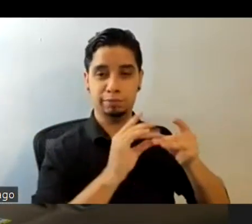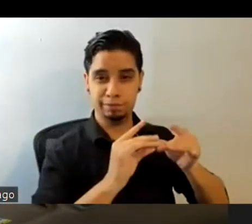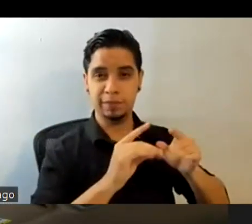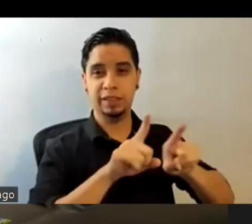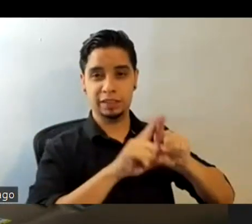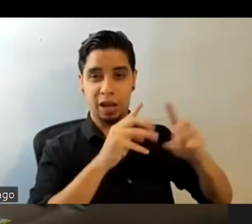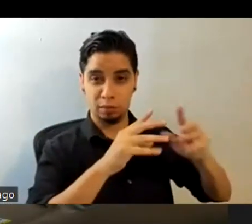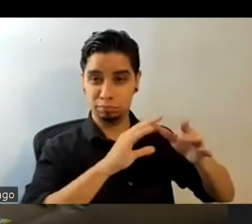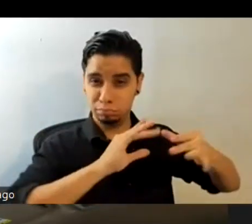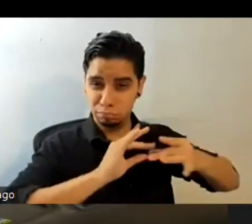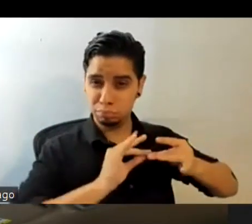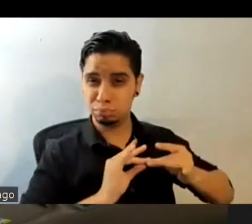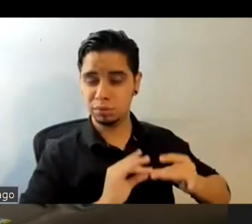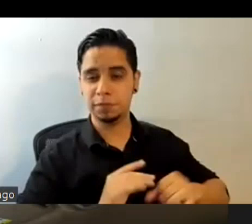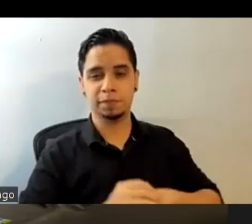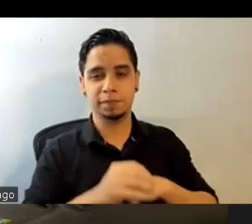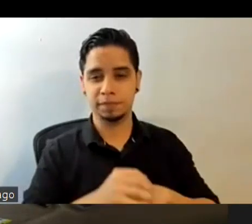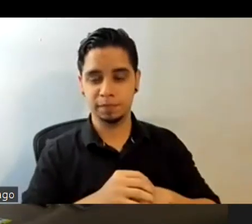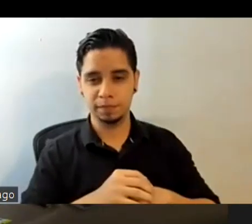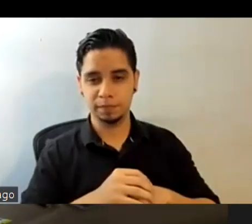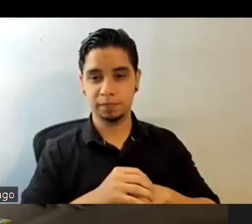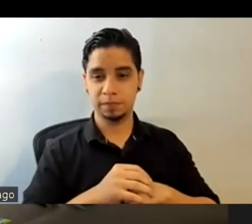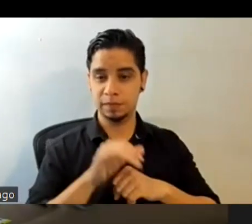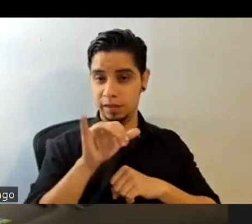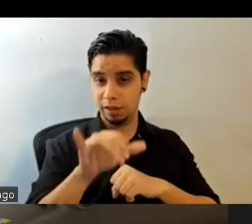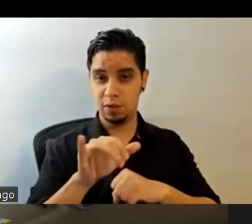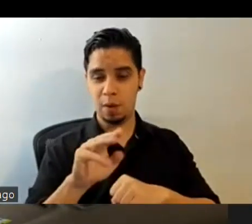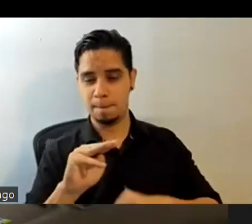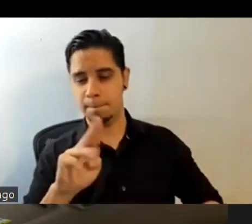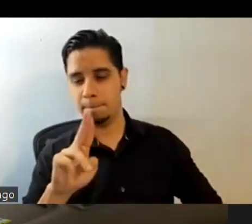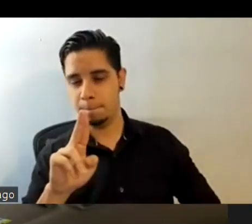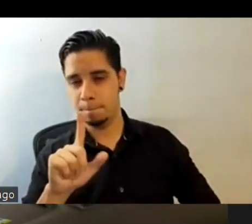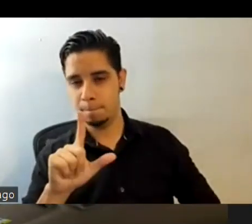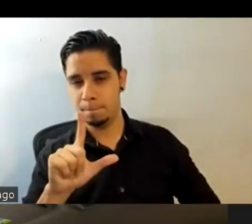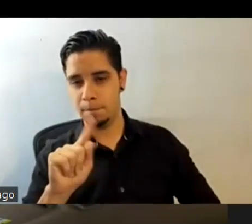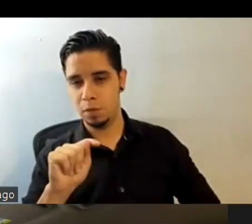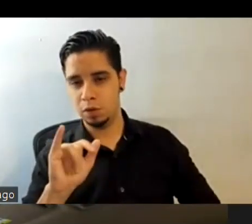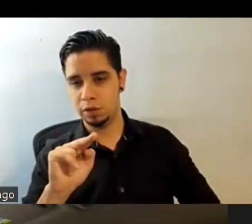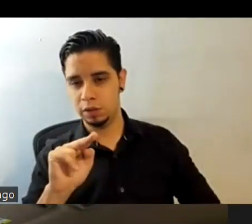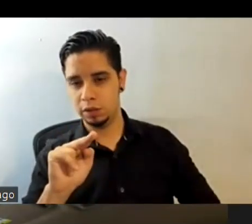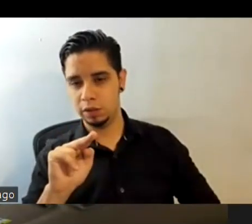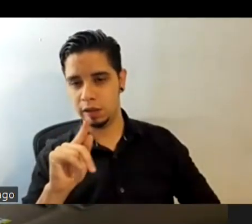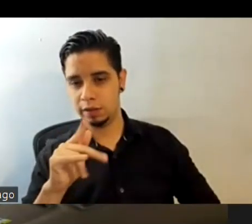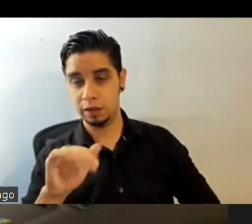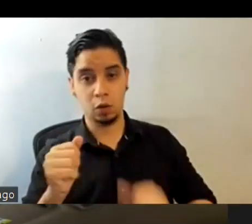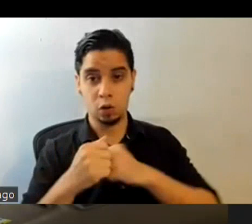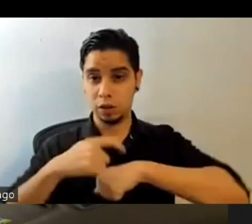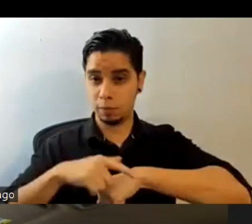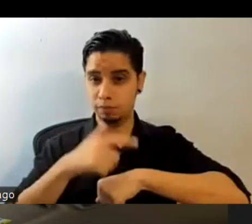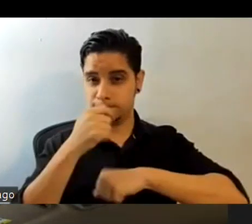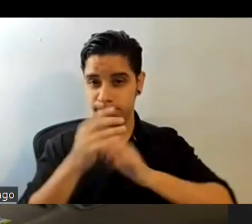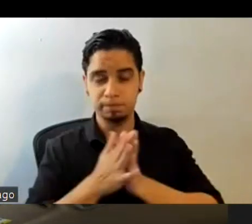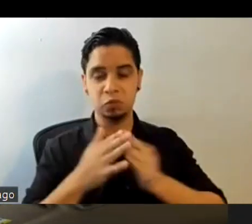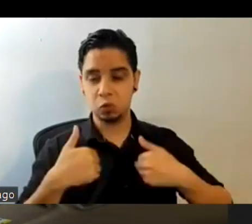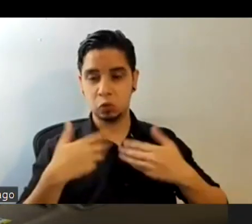multitasking. Eso es multitasking. Y entonces, así seguí con eso hasta que me interesé por hacer